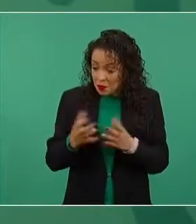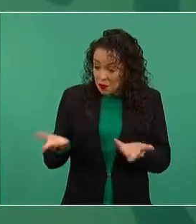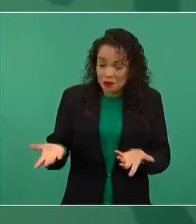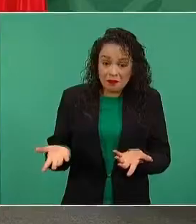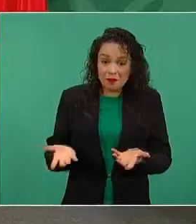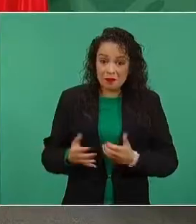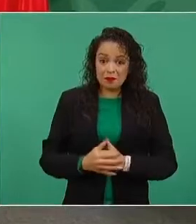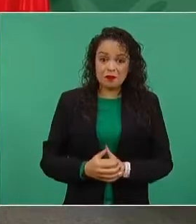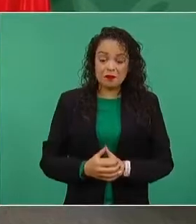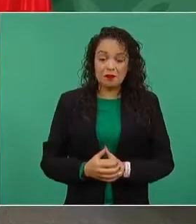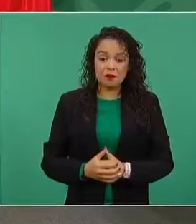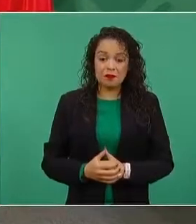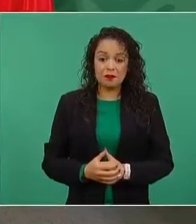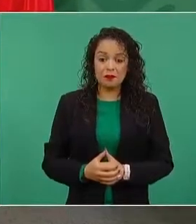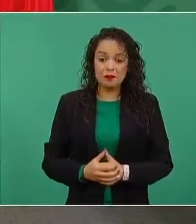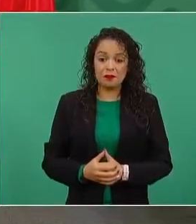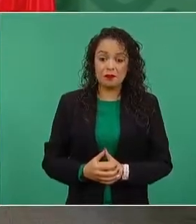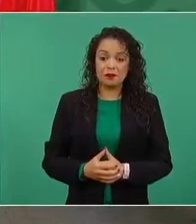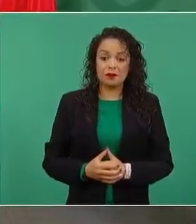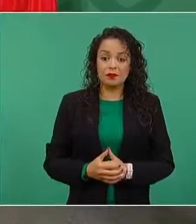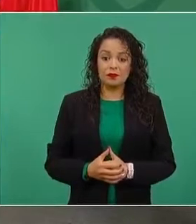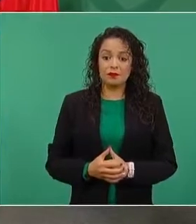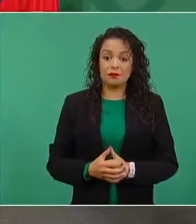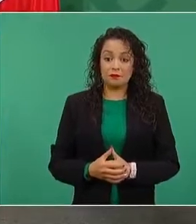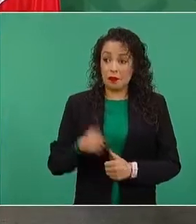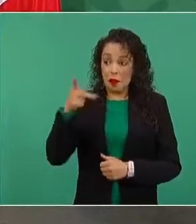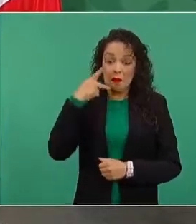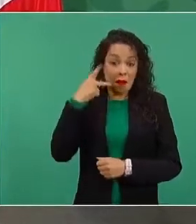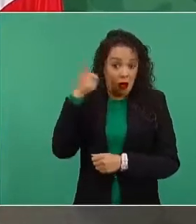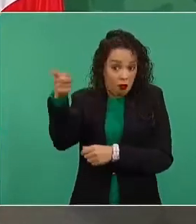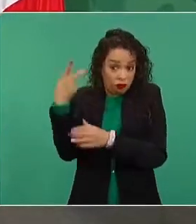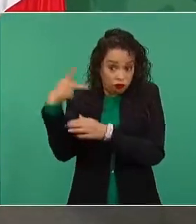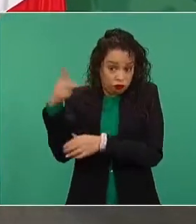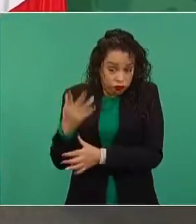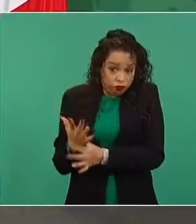Decían que iban a extraer